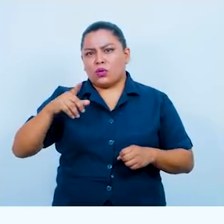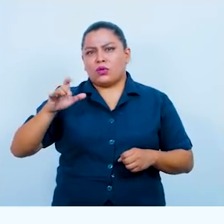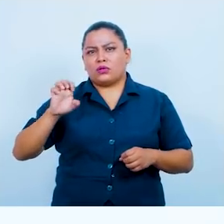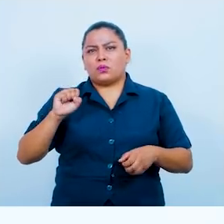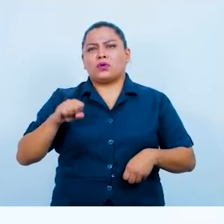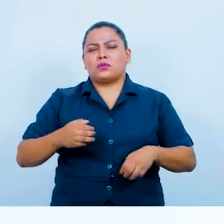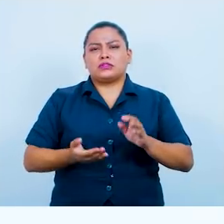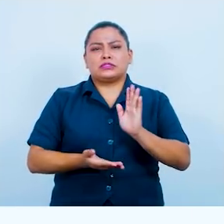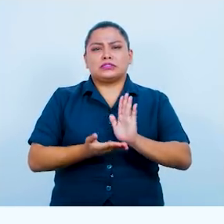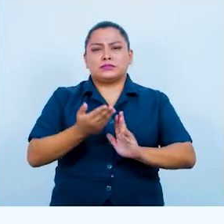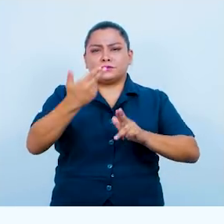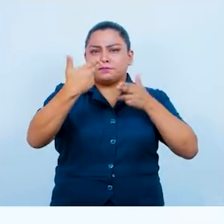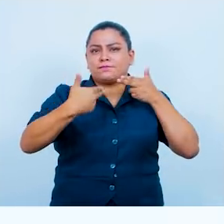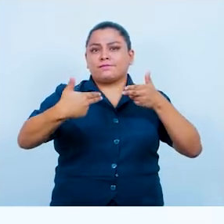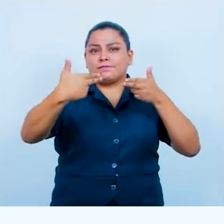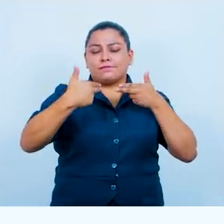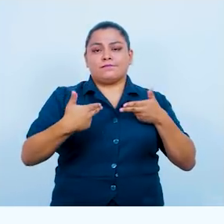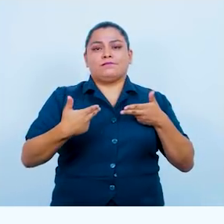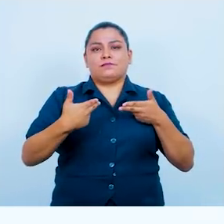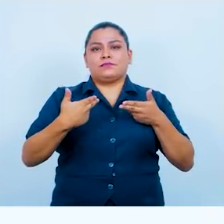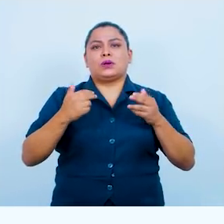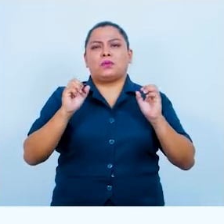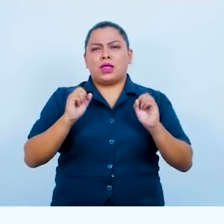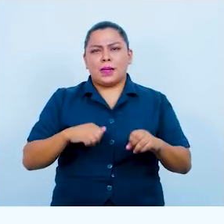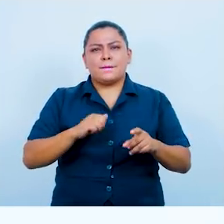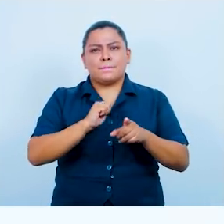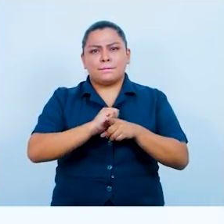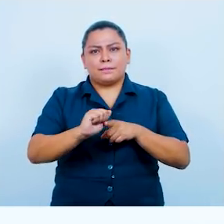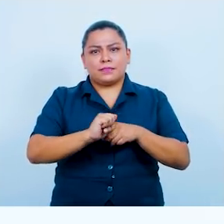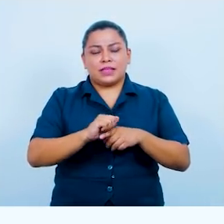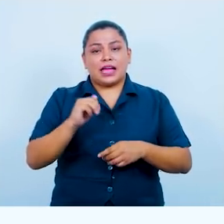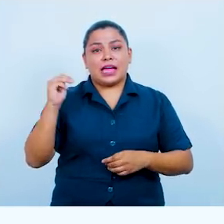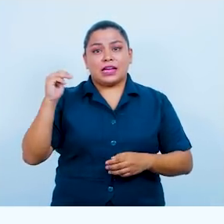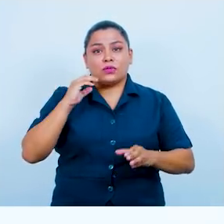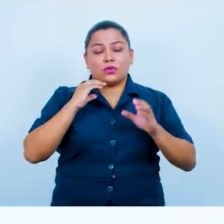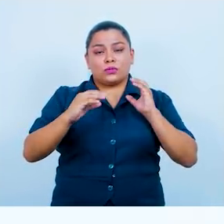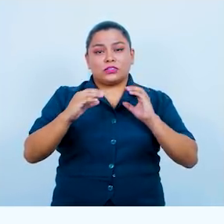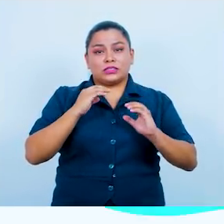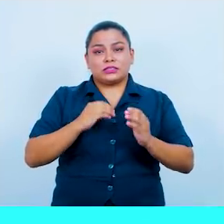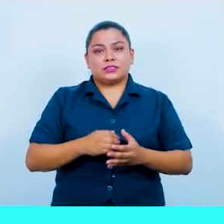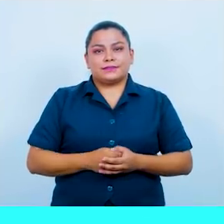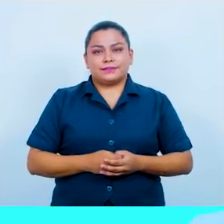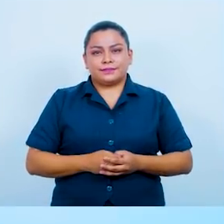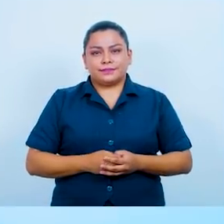desarrollar videollamadas y poner en práctica la educomunicación.